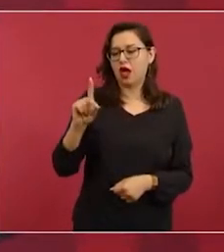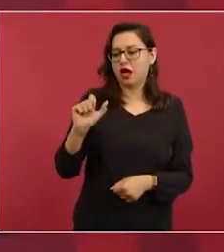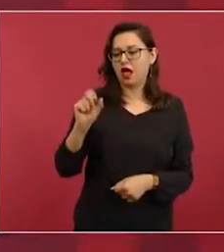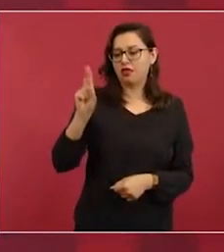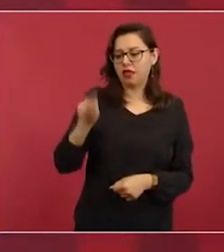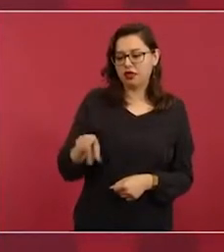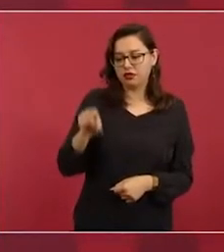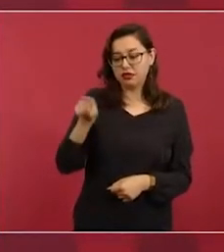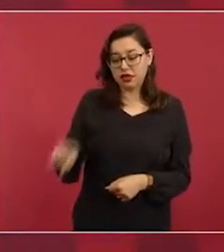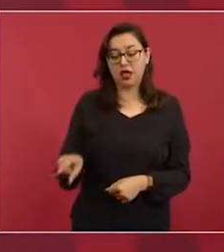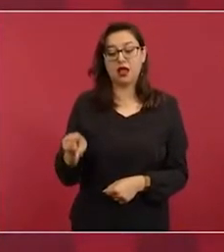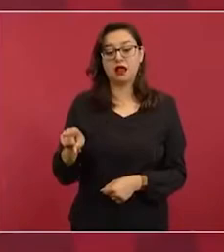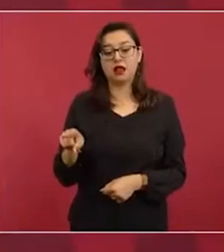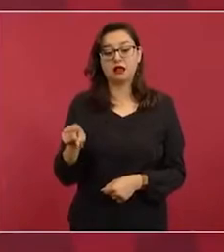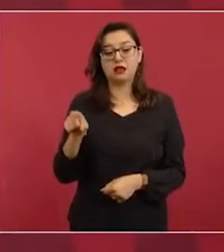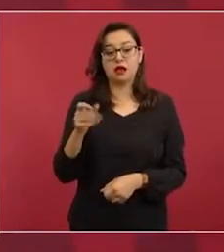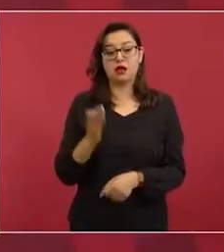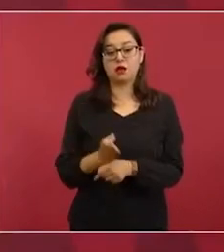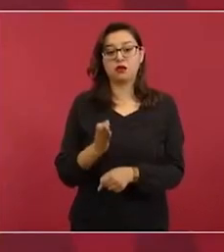visitando